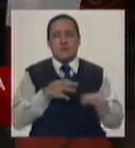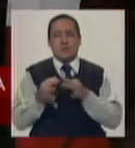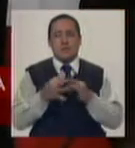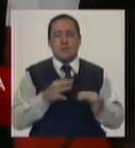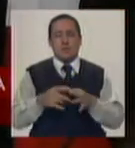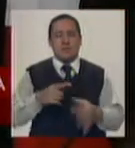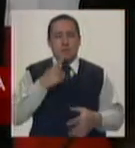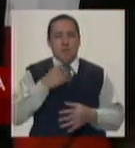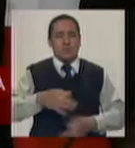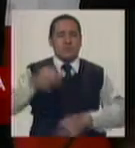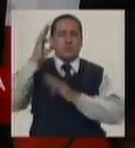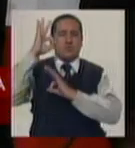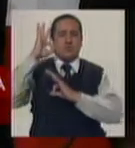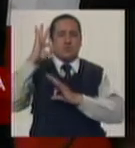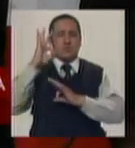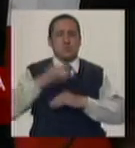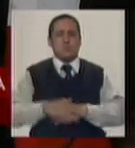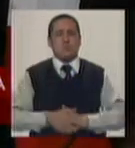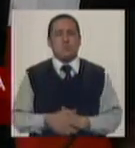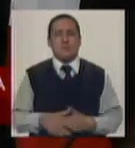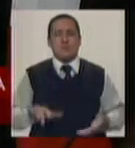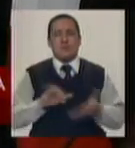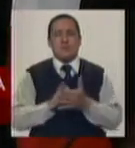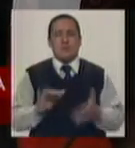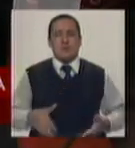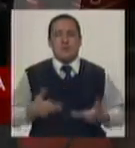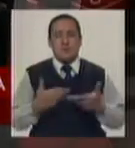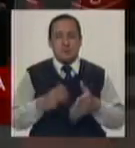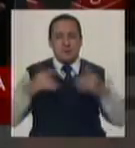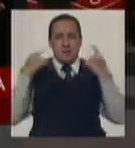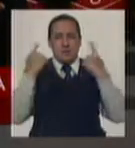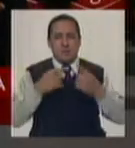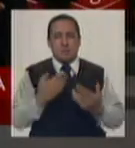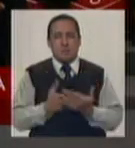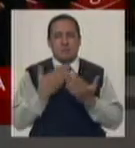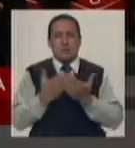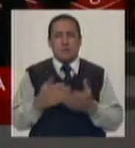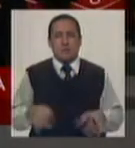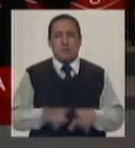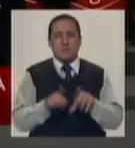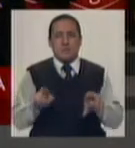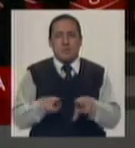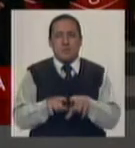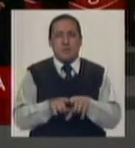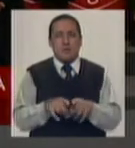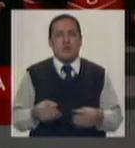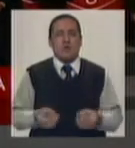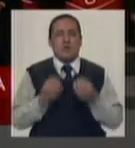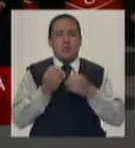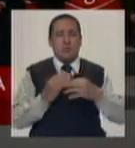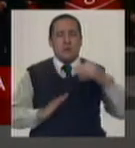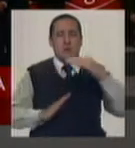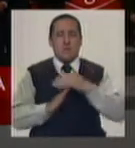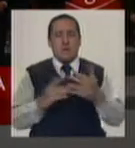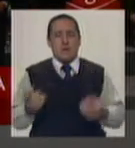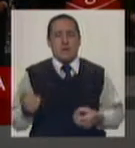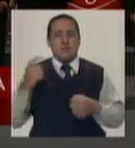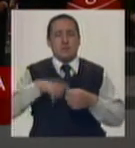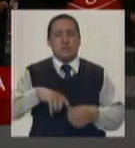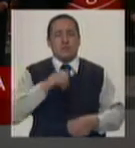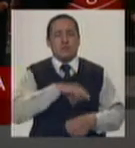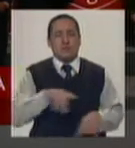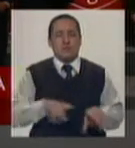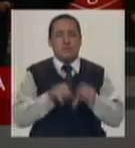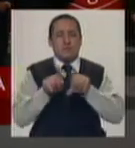su discurso inaugural que habían retos que enfrentar, retos comunes como la paz, la inclusión social